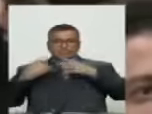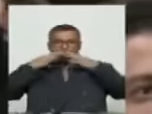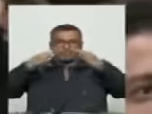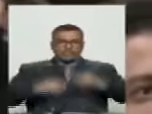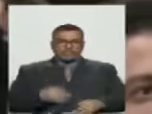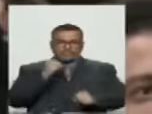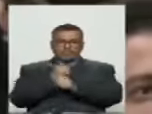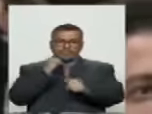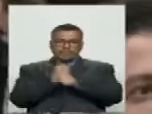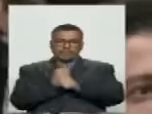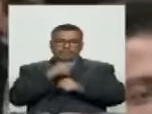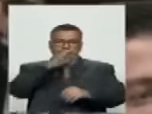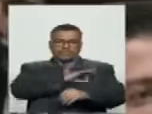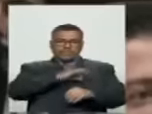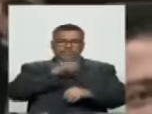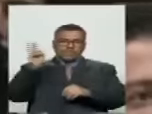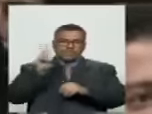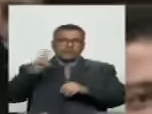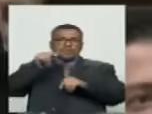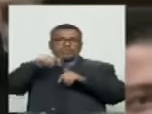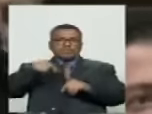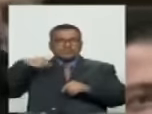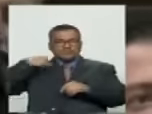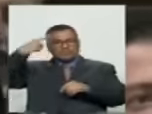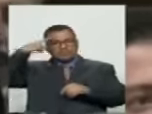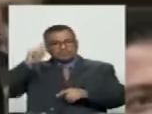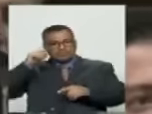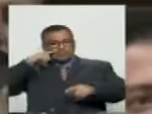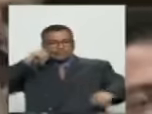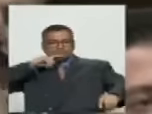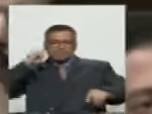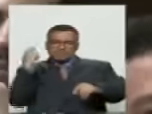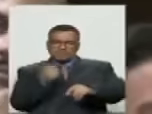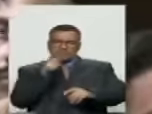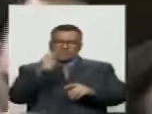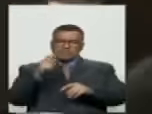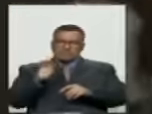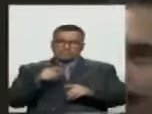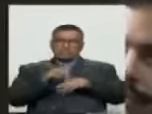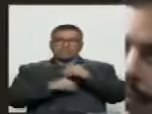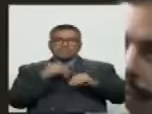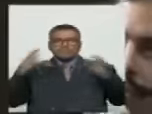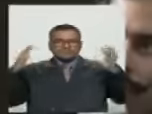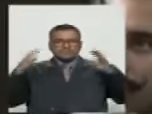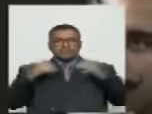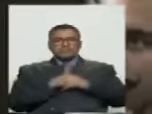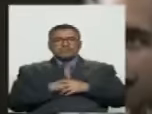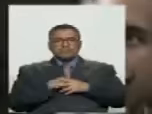el funcionamiento de la sociedad venezolana y pretenden que bajo el odio de unos pocos eso sea aplaudido.